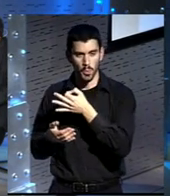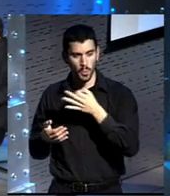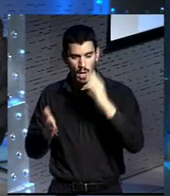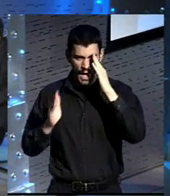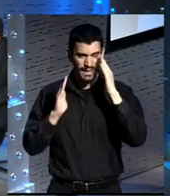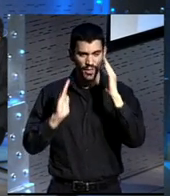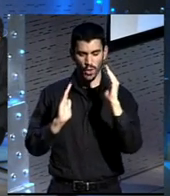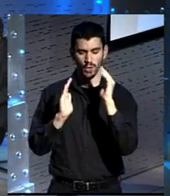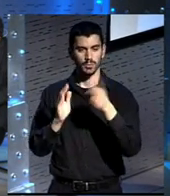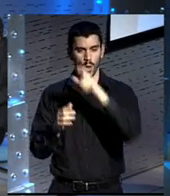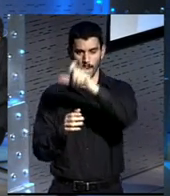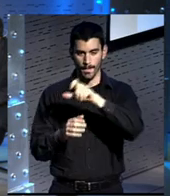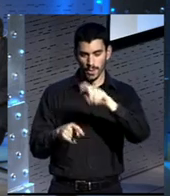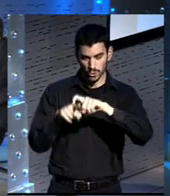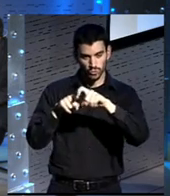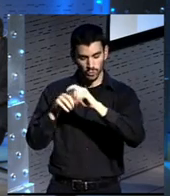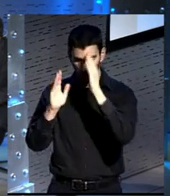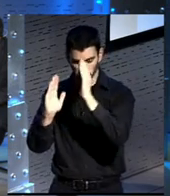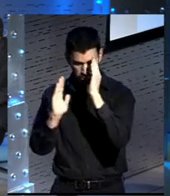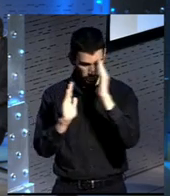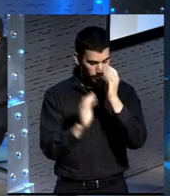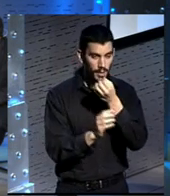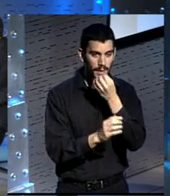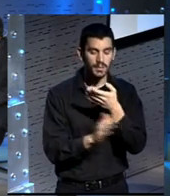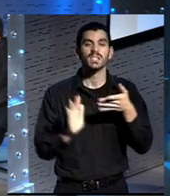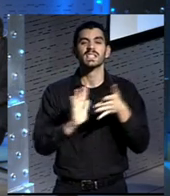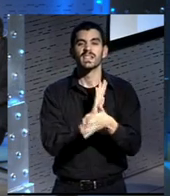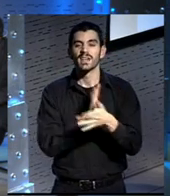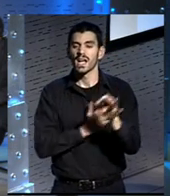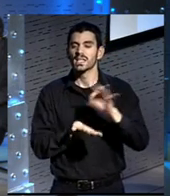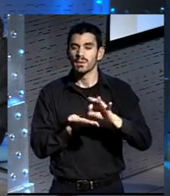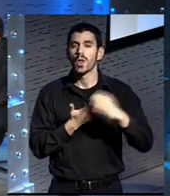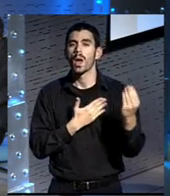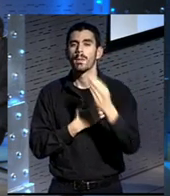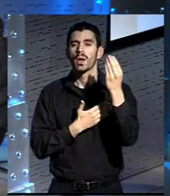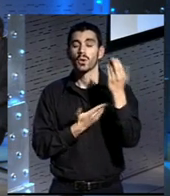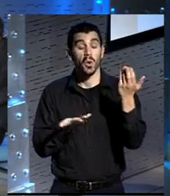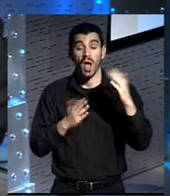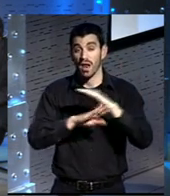atención segmentada. ¿Suponen todo esto mejor servicio o solo más precio?